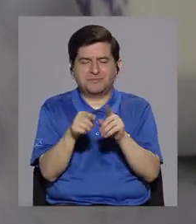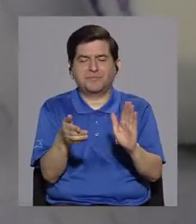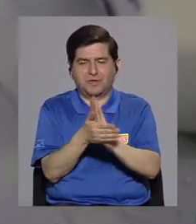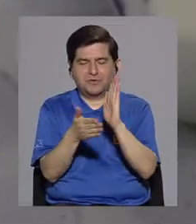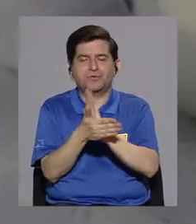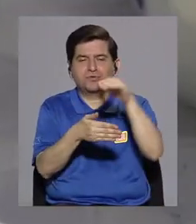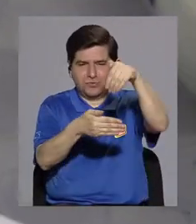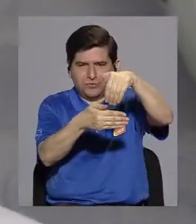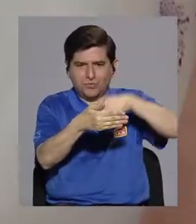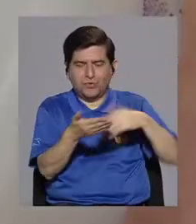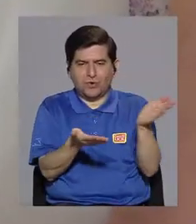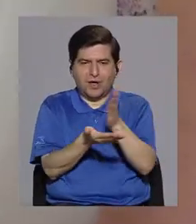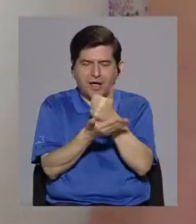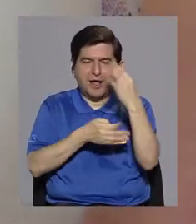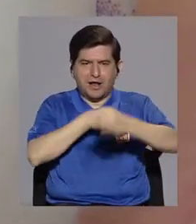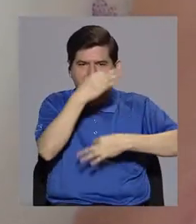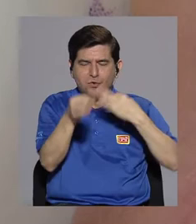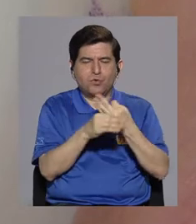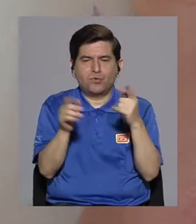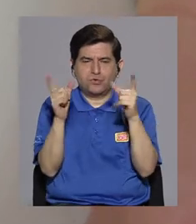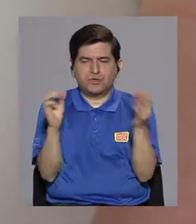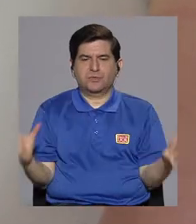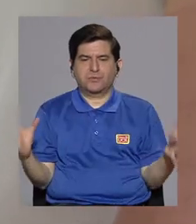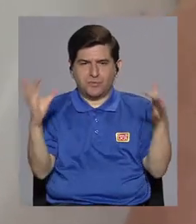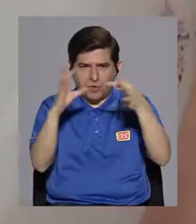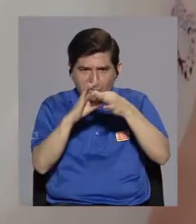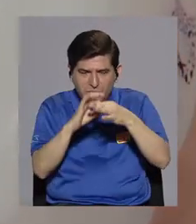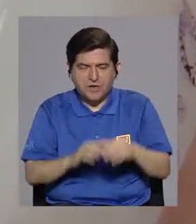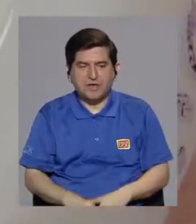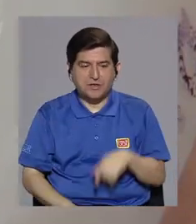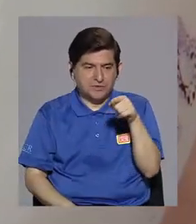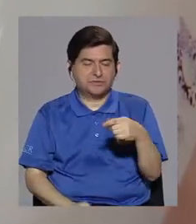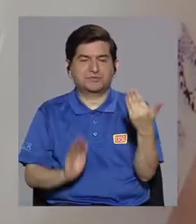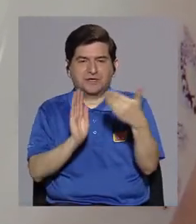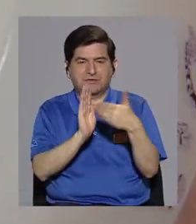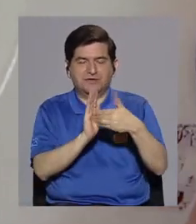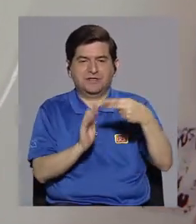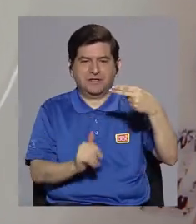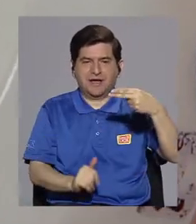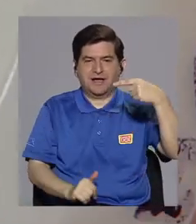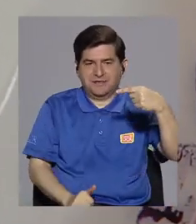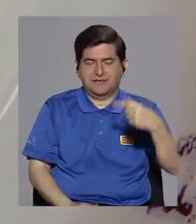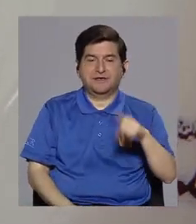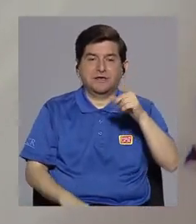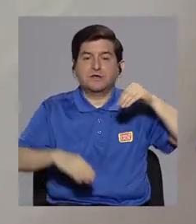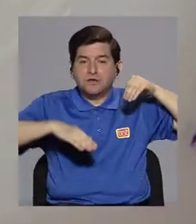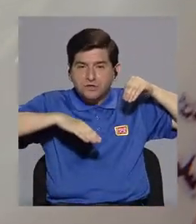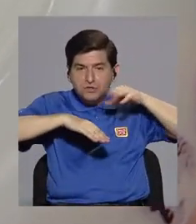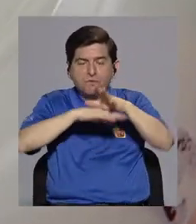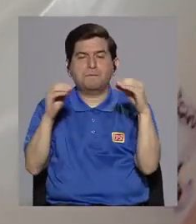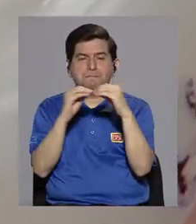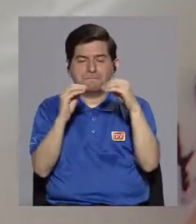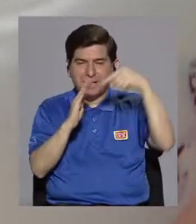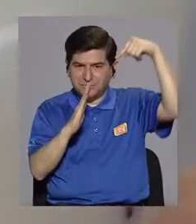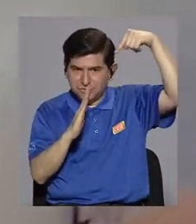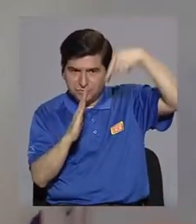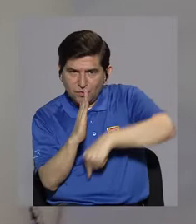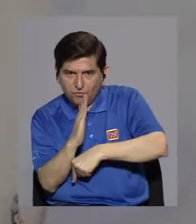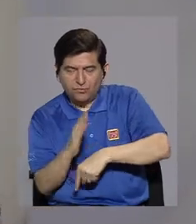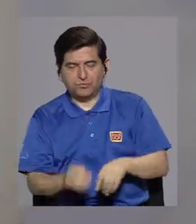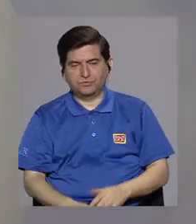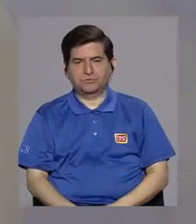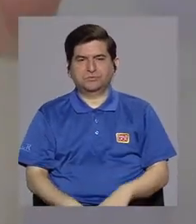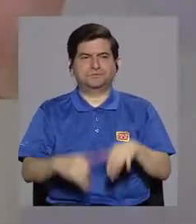documentado que hay algunos tipos de cáncer asociados a la exposición a mercurio. Y uno de los efectos más graves y que